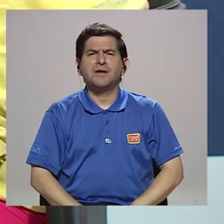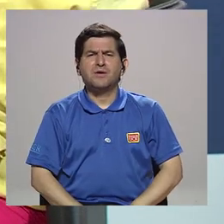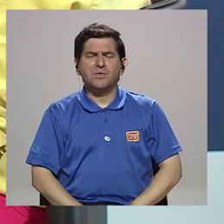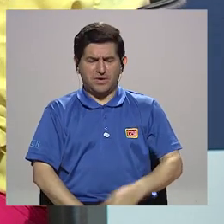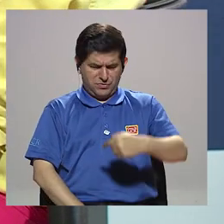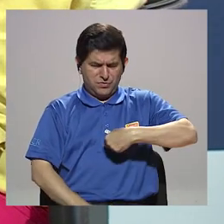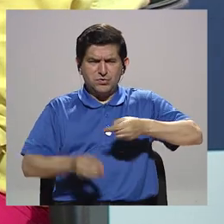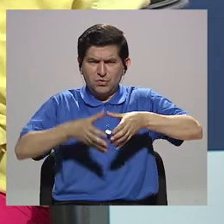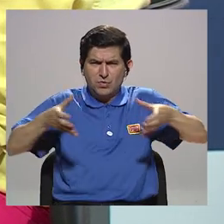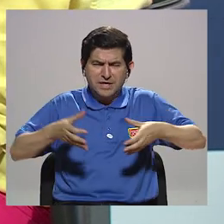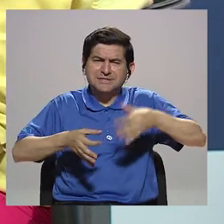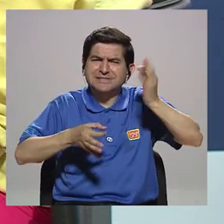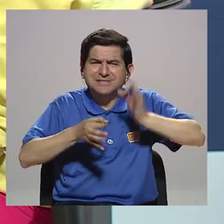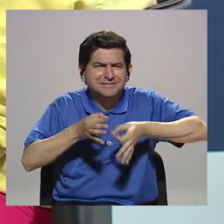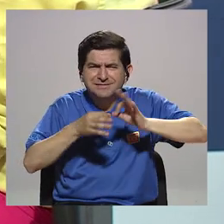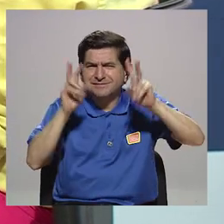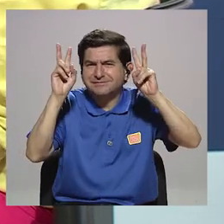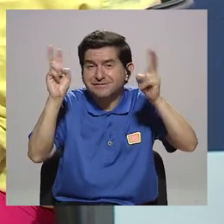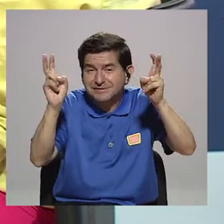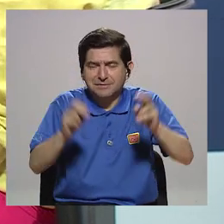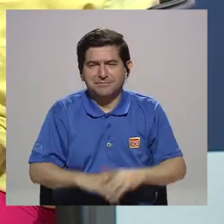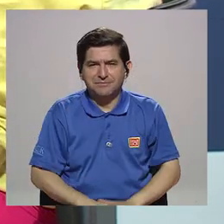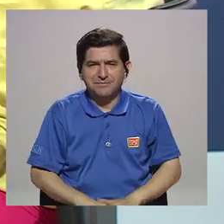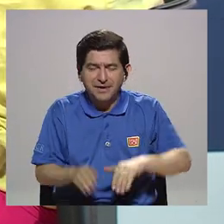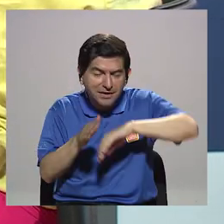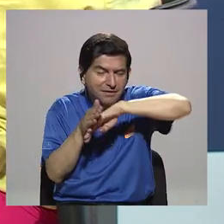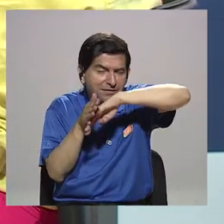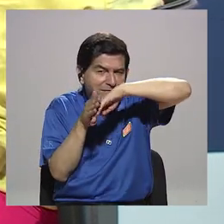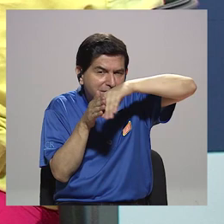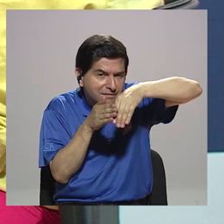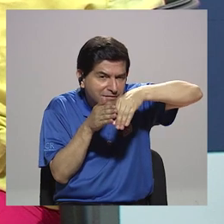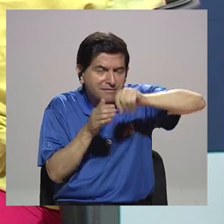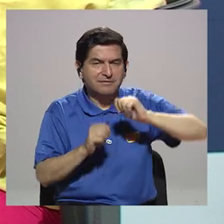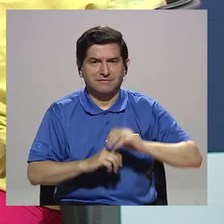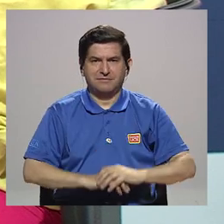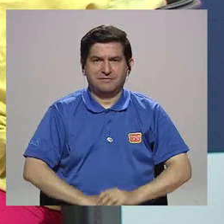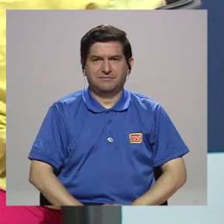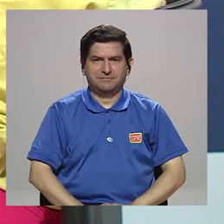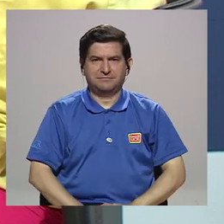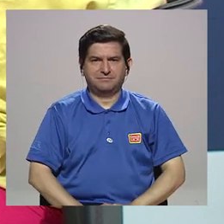cuando es la gastritis sencilla, por decirlo así, que es en la capita, eso